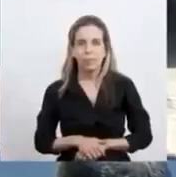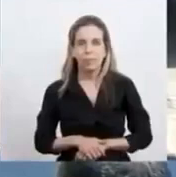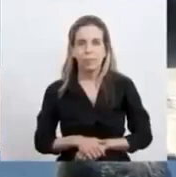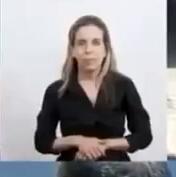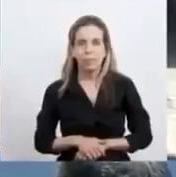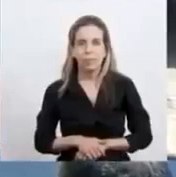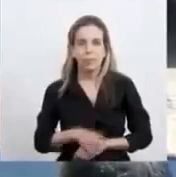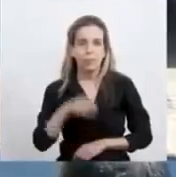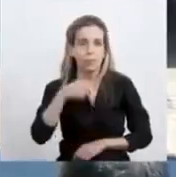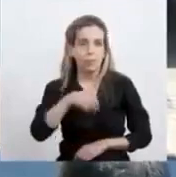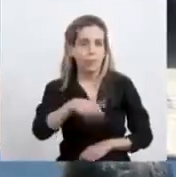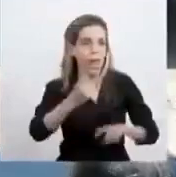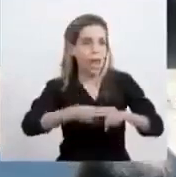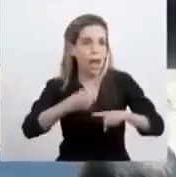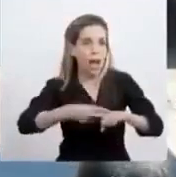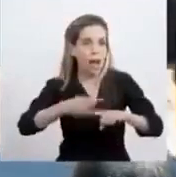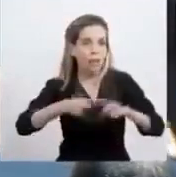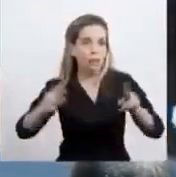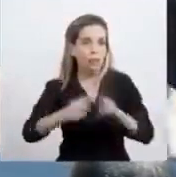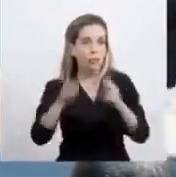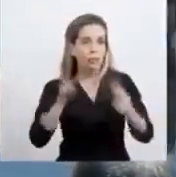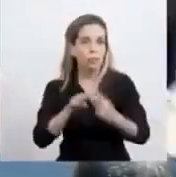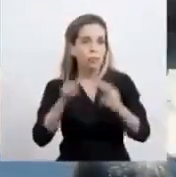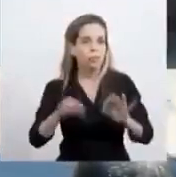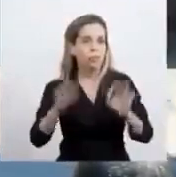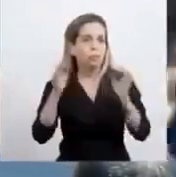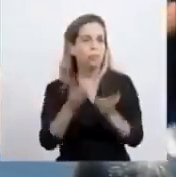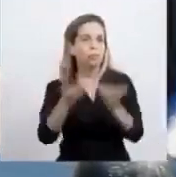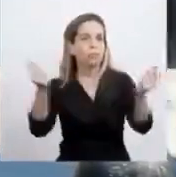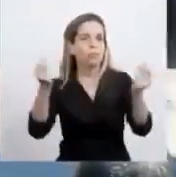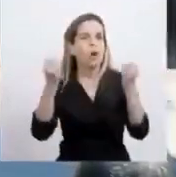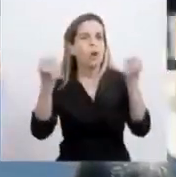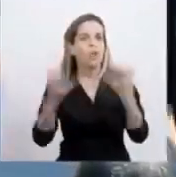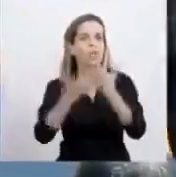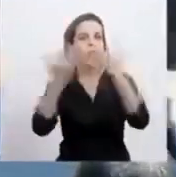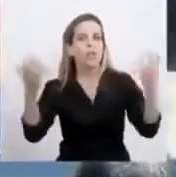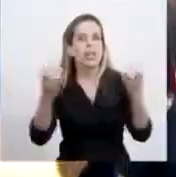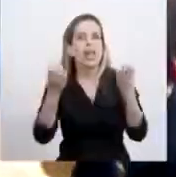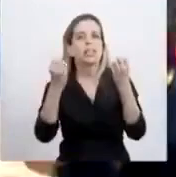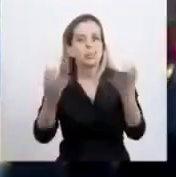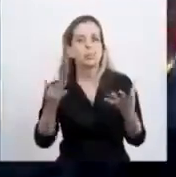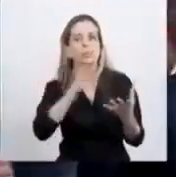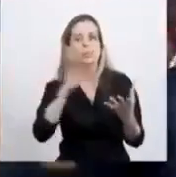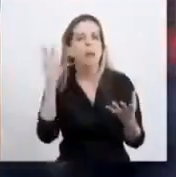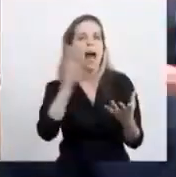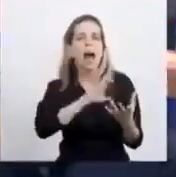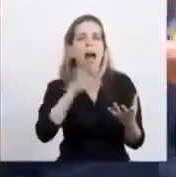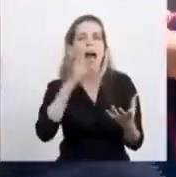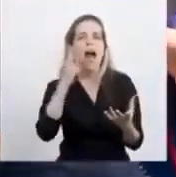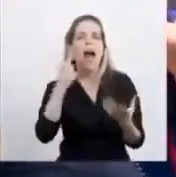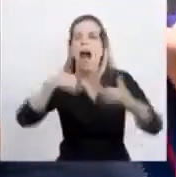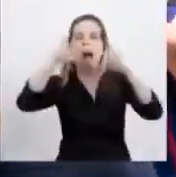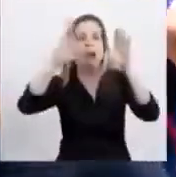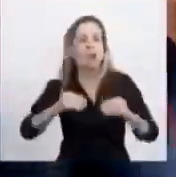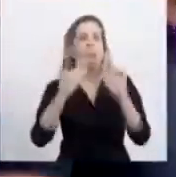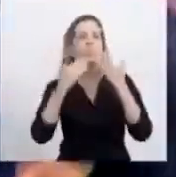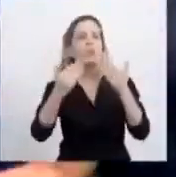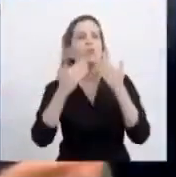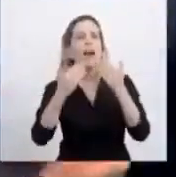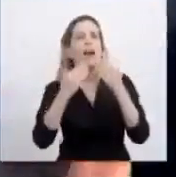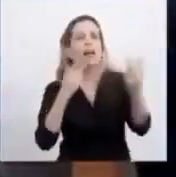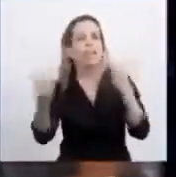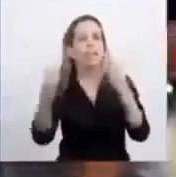Damos por finalizado este encuentro. Muy buenos días a todos y a todas. Muchas gracias por habernos acompañado.